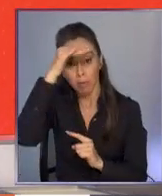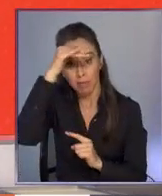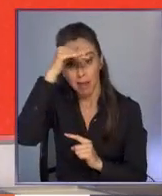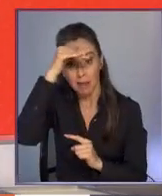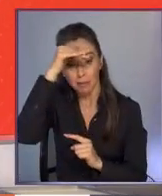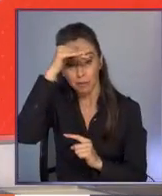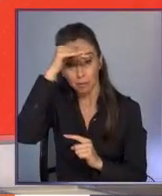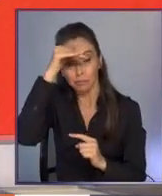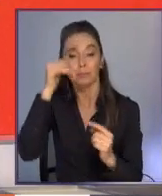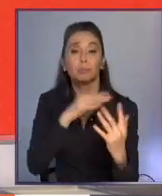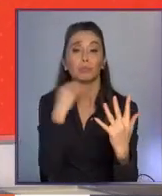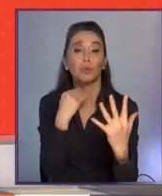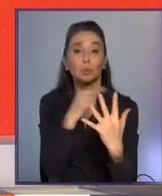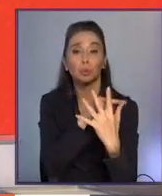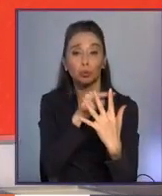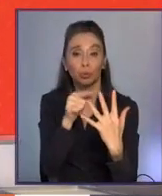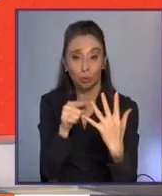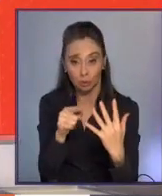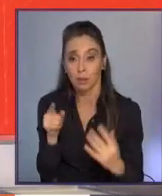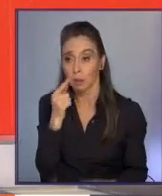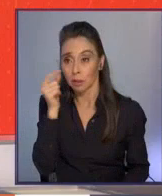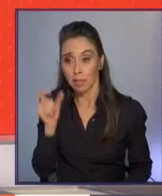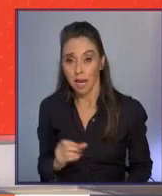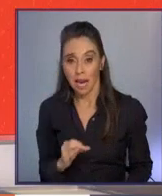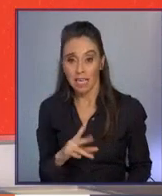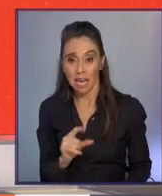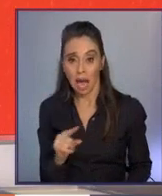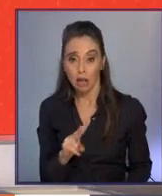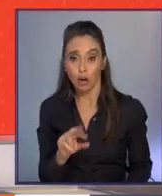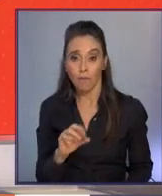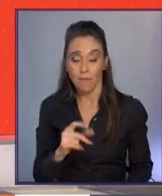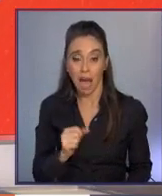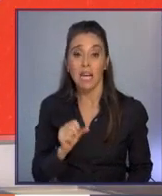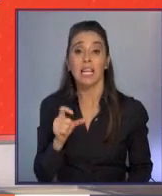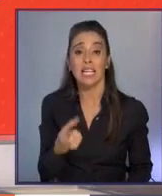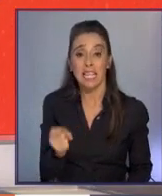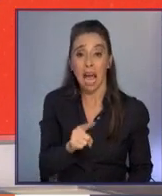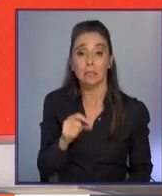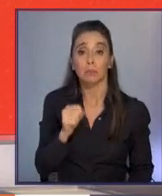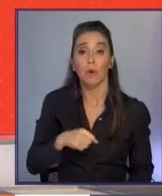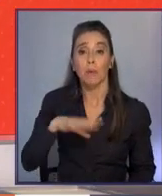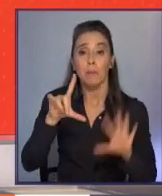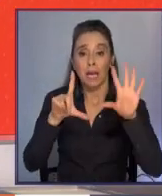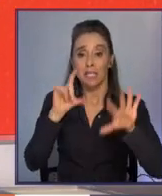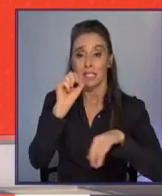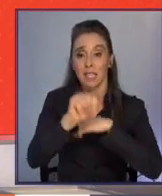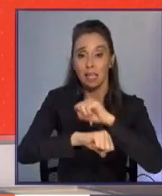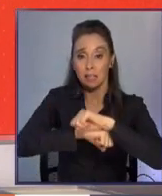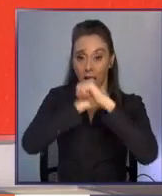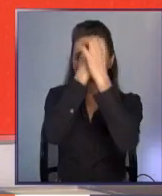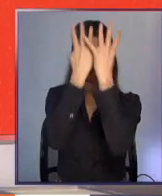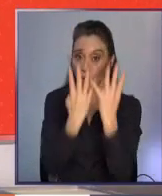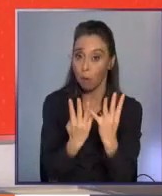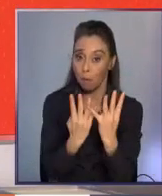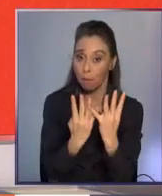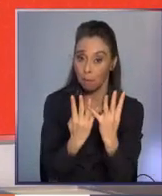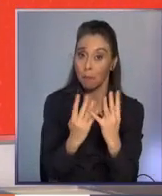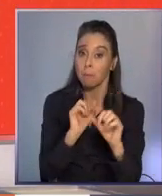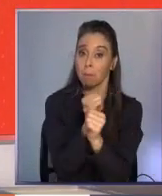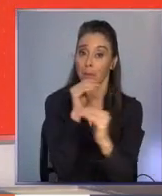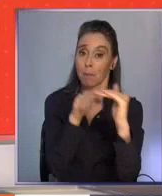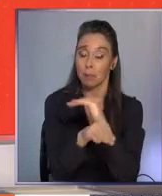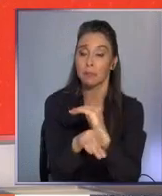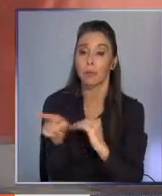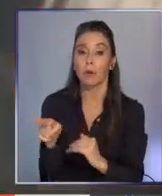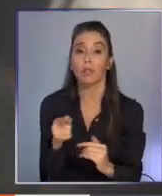fallecidas carlos vargas saturan arriesgas más de 70 años de prisión por homicidios que habrían sido premeditados